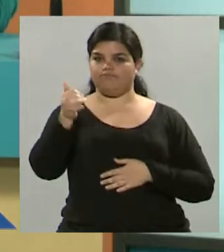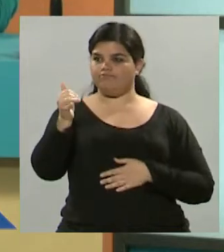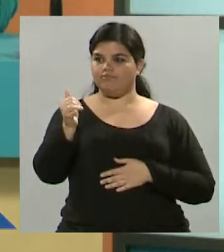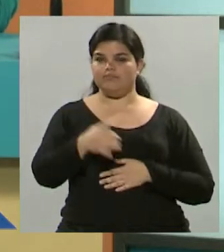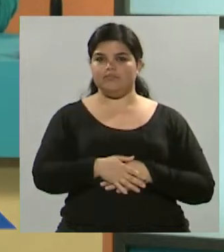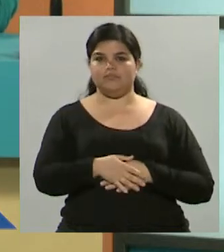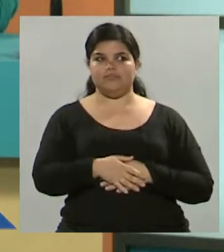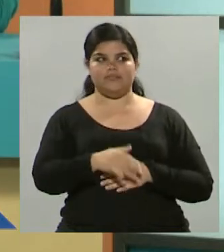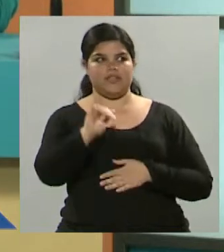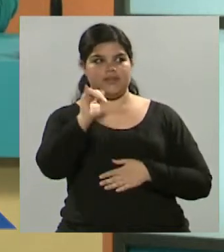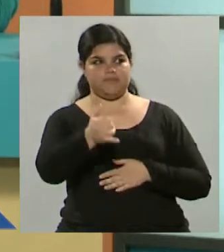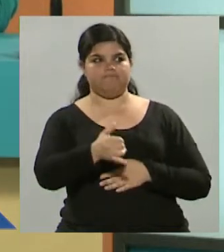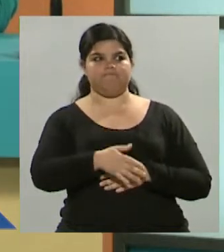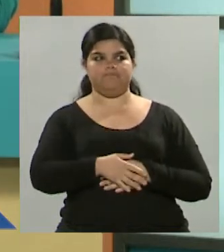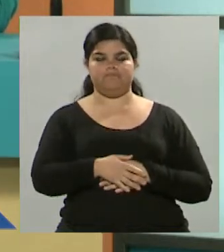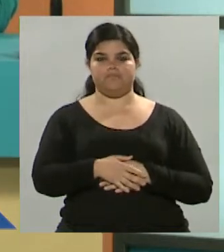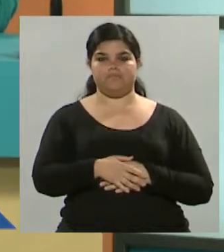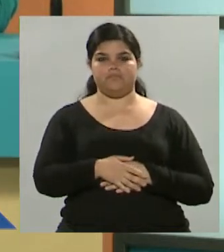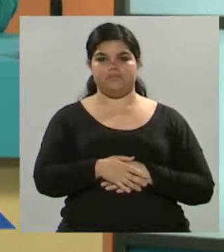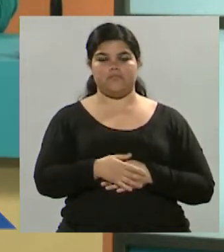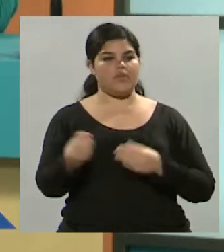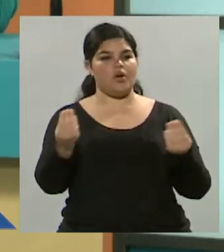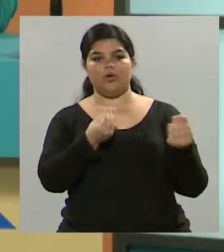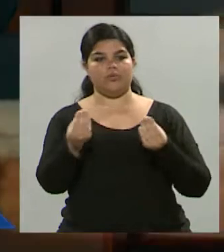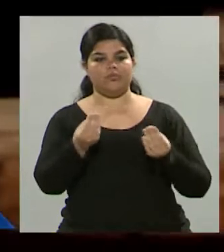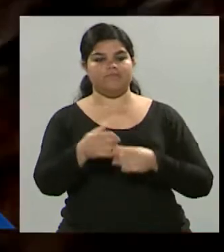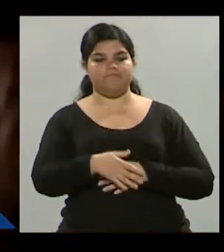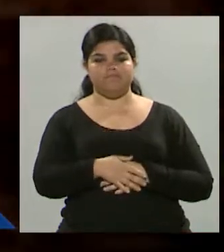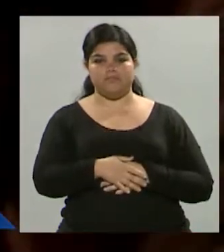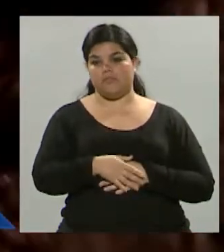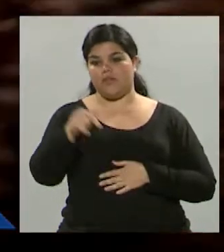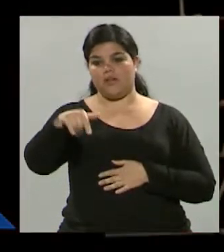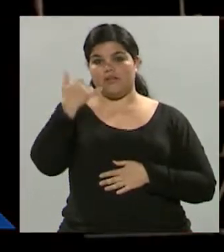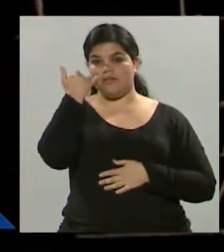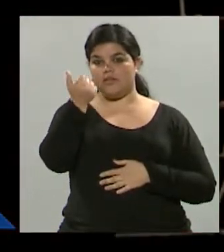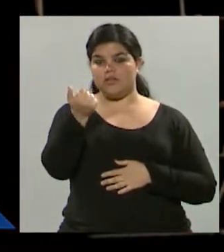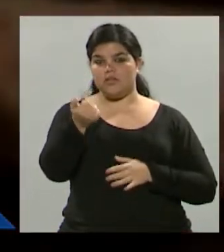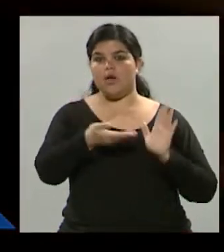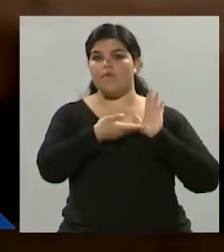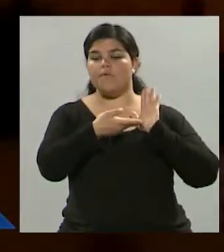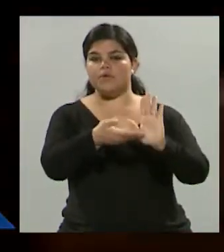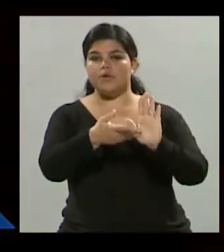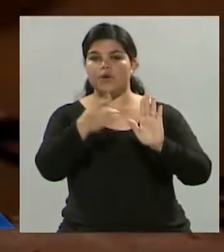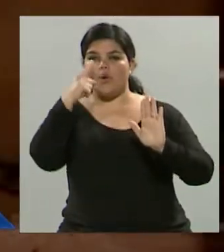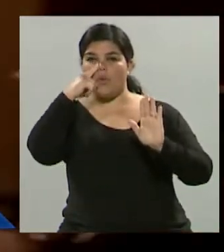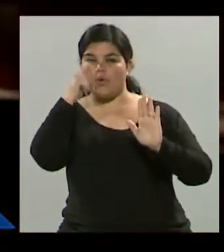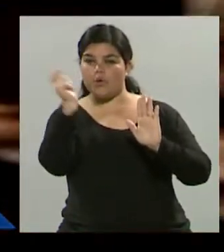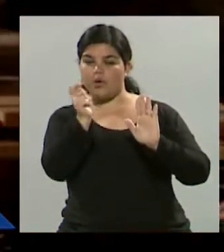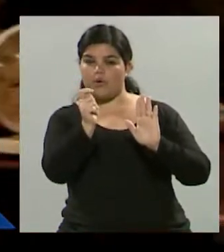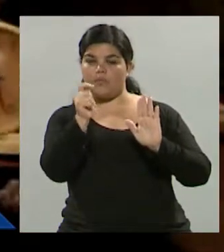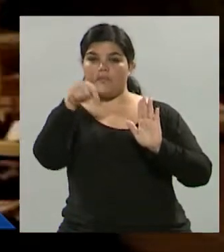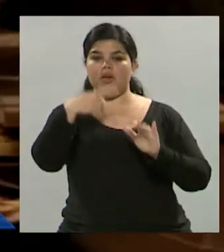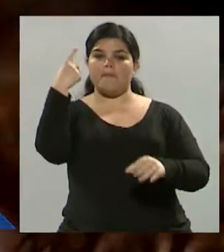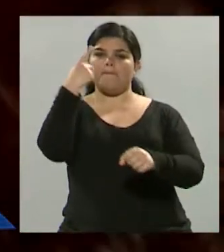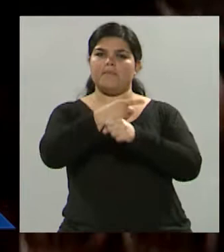viene. sí. ¿Cómo le fue? Hicimos una función en junio, pero la función de estreno